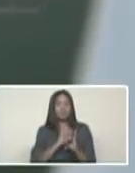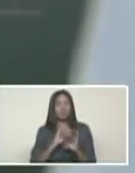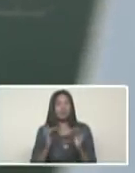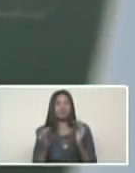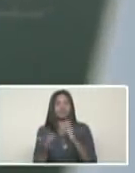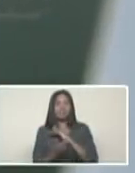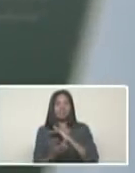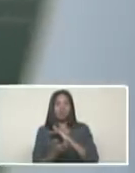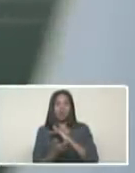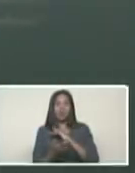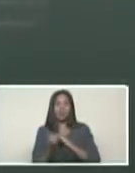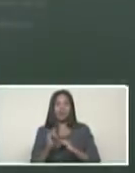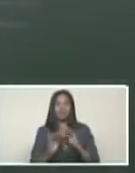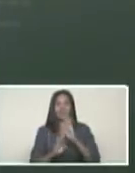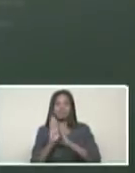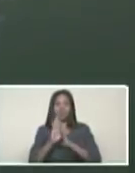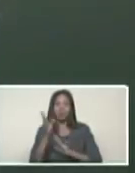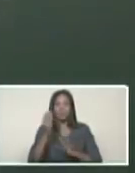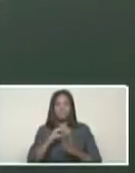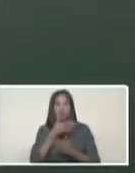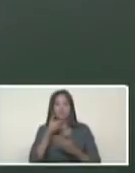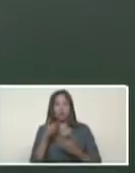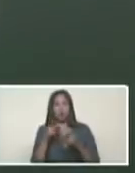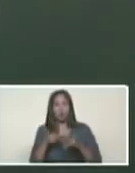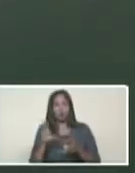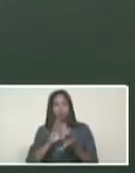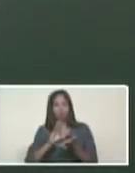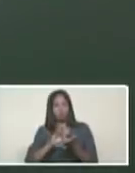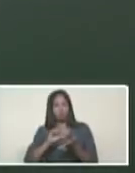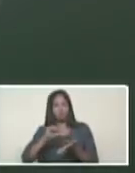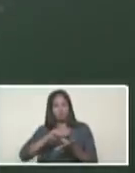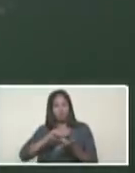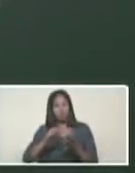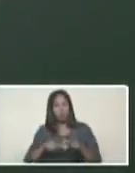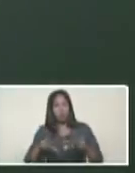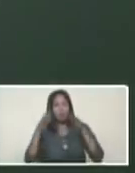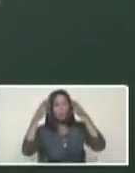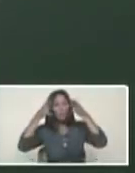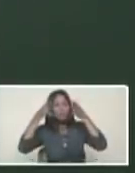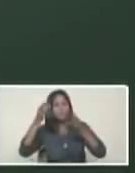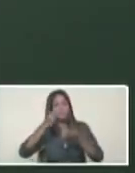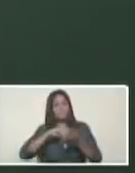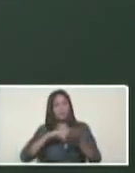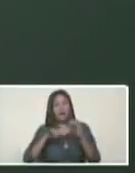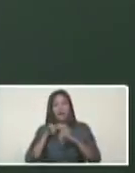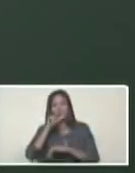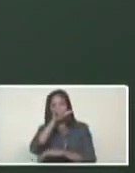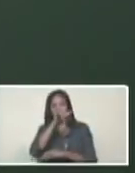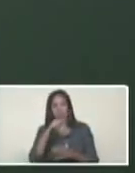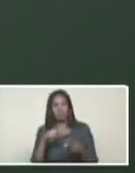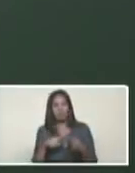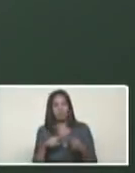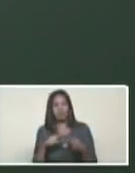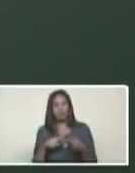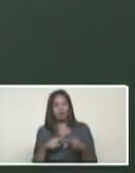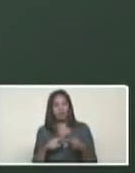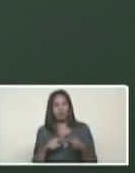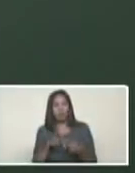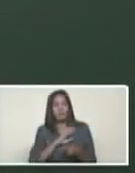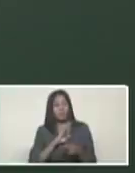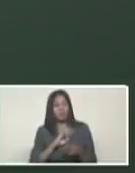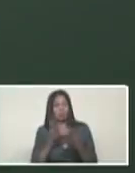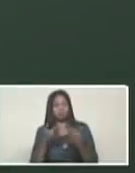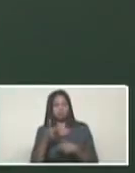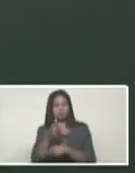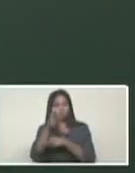tecnológica, desarrollando los mejores centros de capacitación en materia aeronáutica, plantas de fabricación de